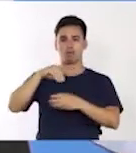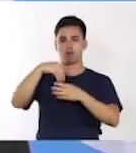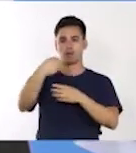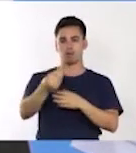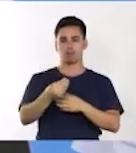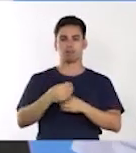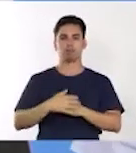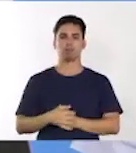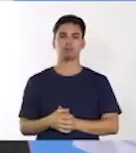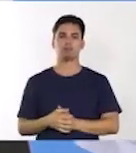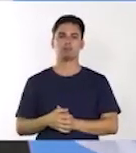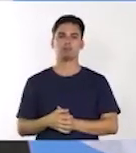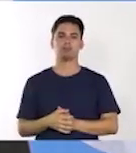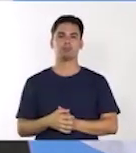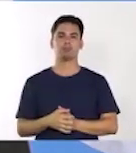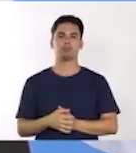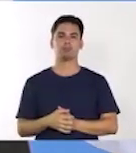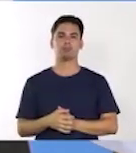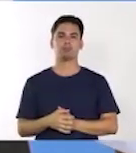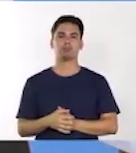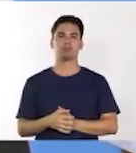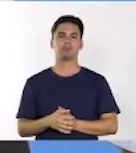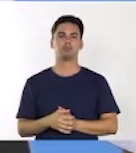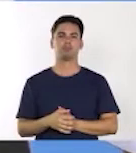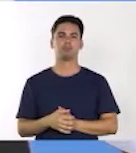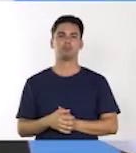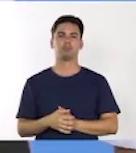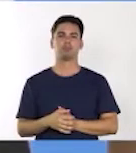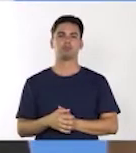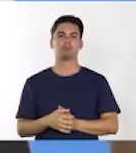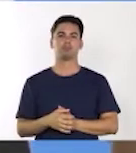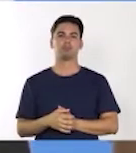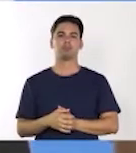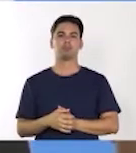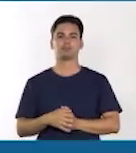y de la política exterior de la revolución.